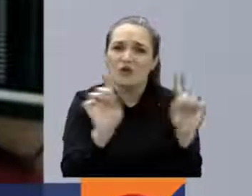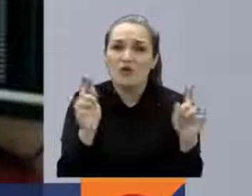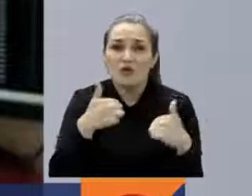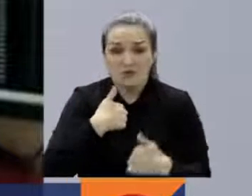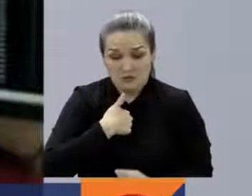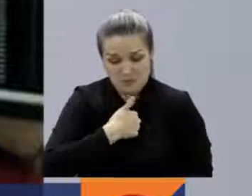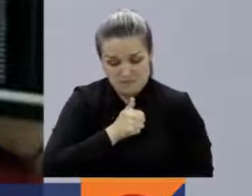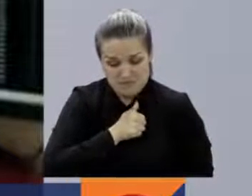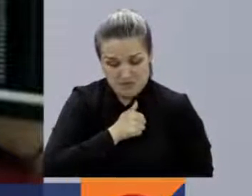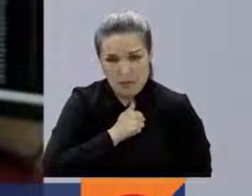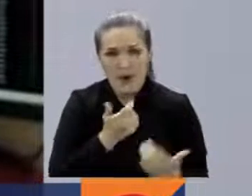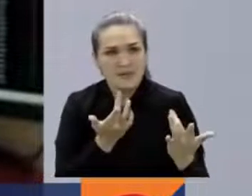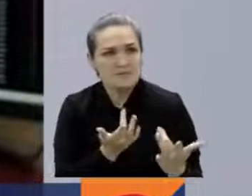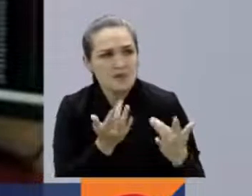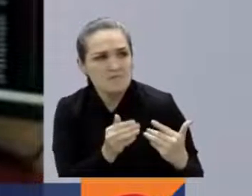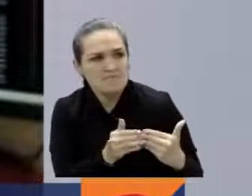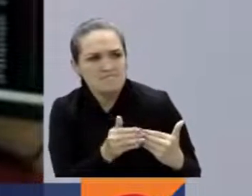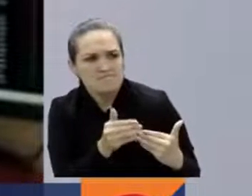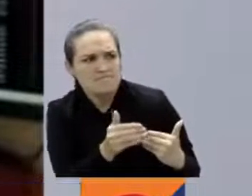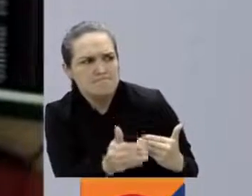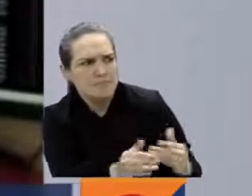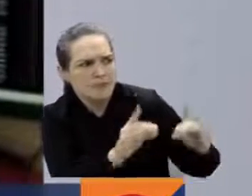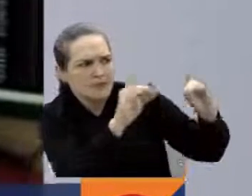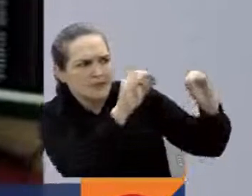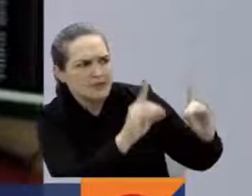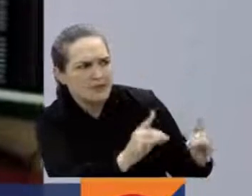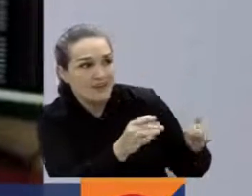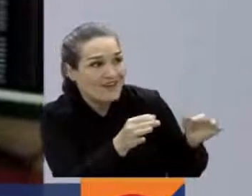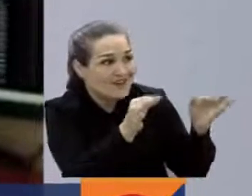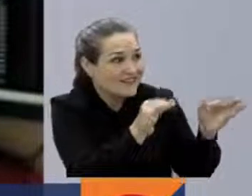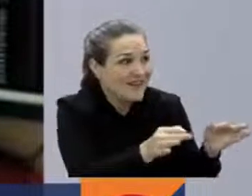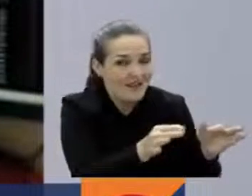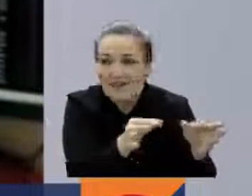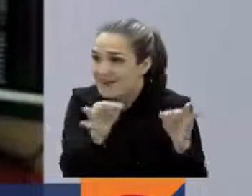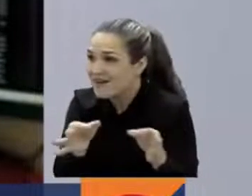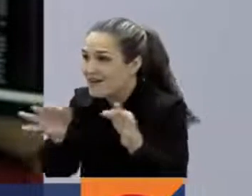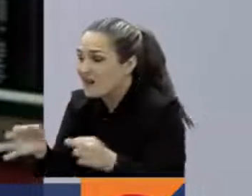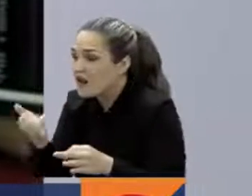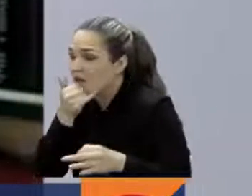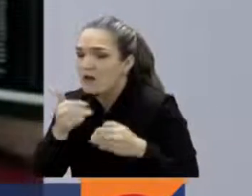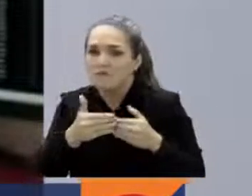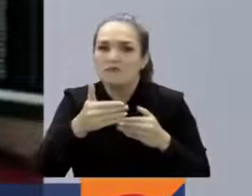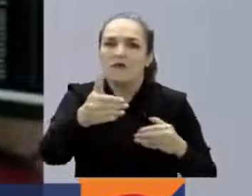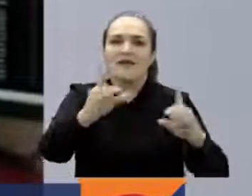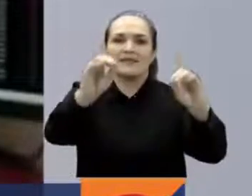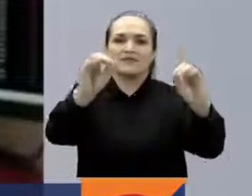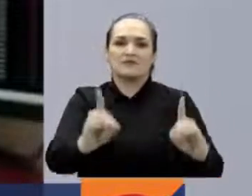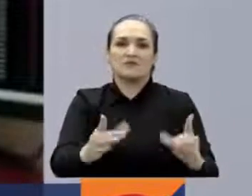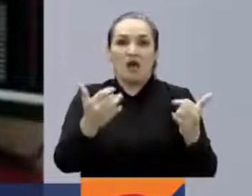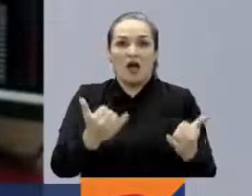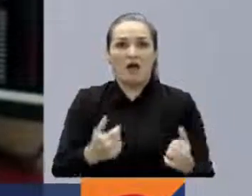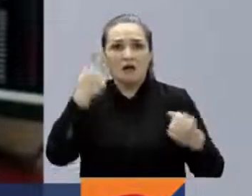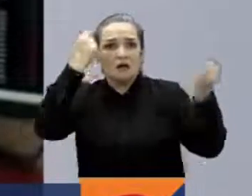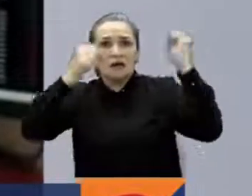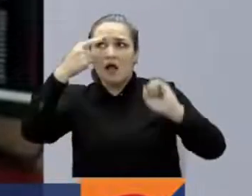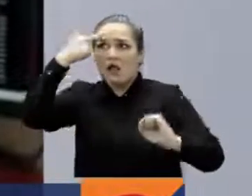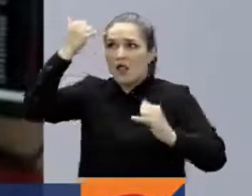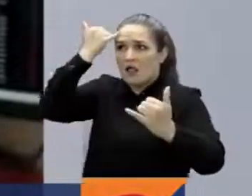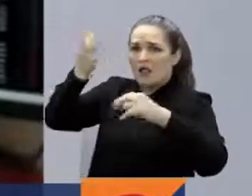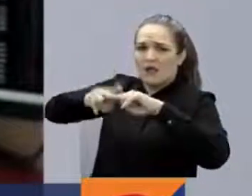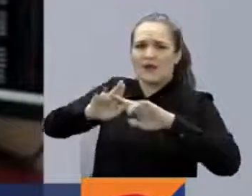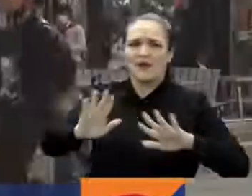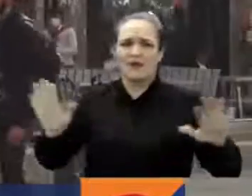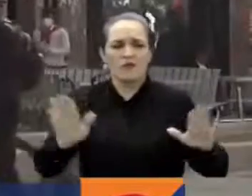particularmente lo que estoy esperando son nuevos anuncios de lo que realmente vaya a hacer el gobierno en su puesto de